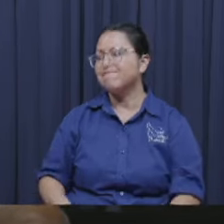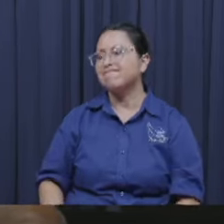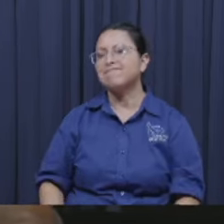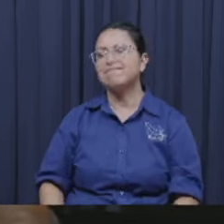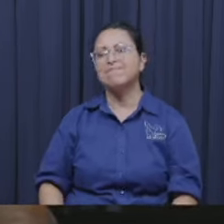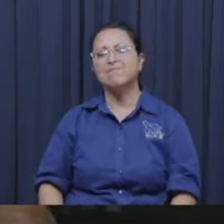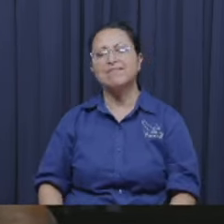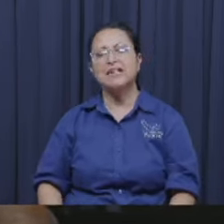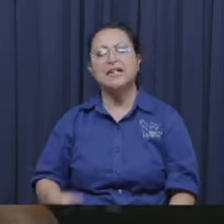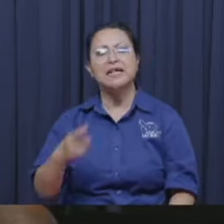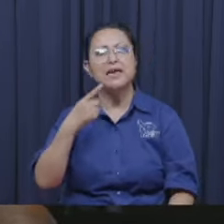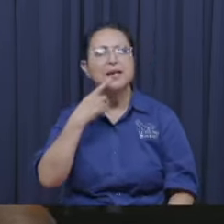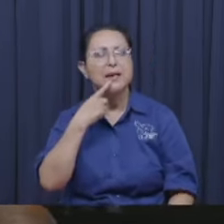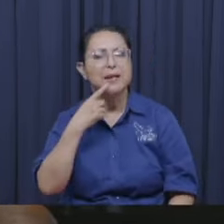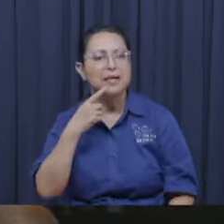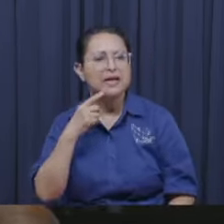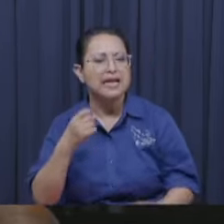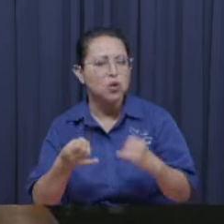Y por lenguaje,